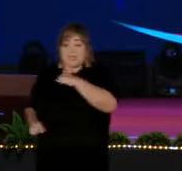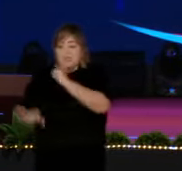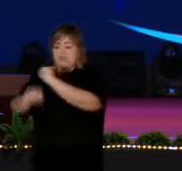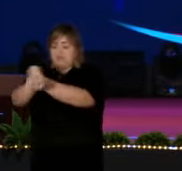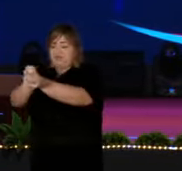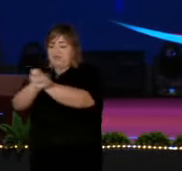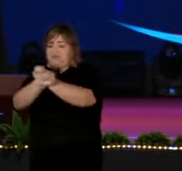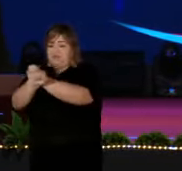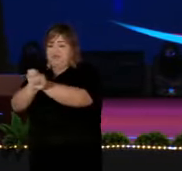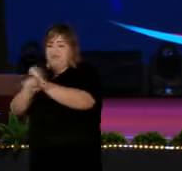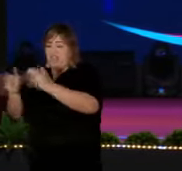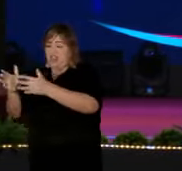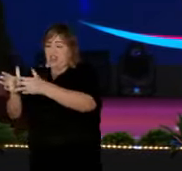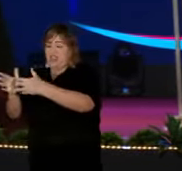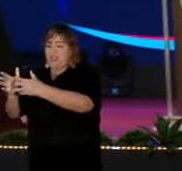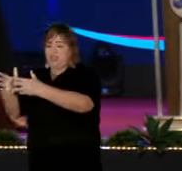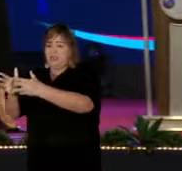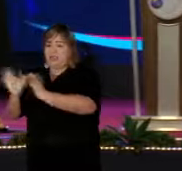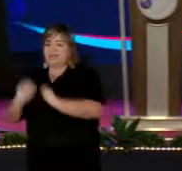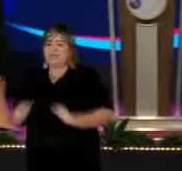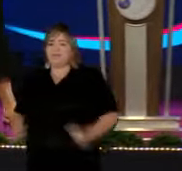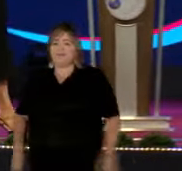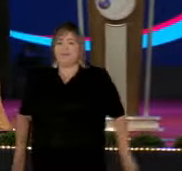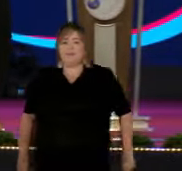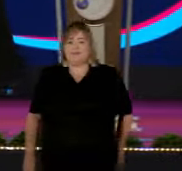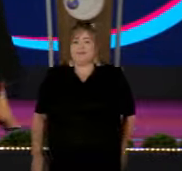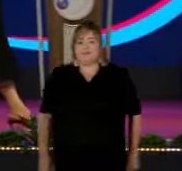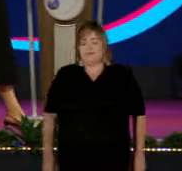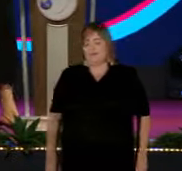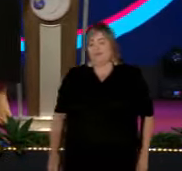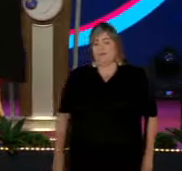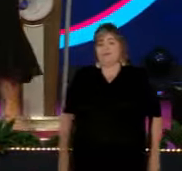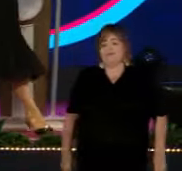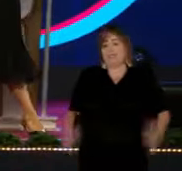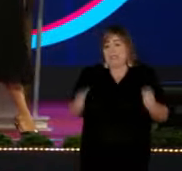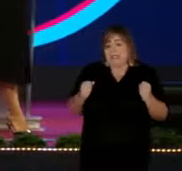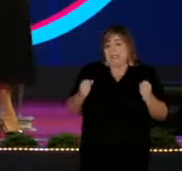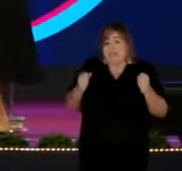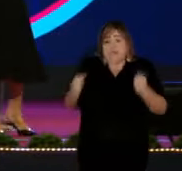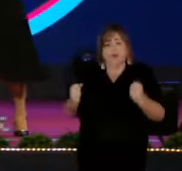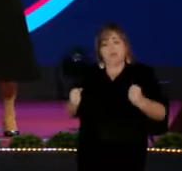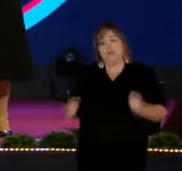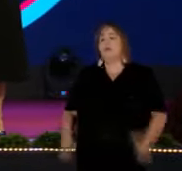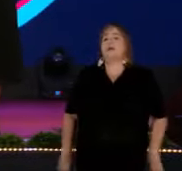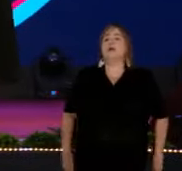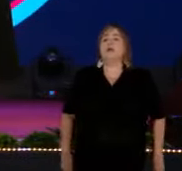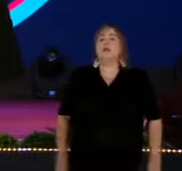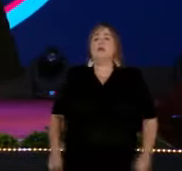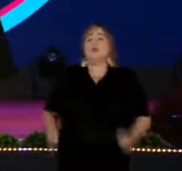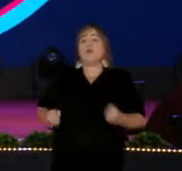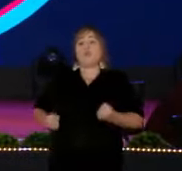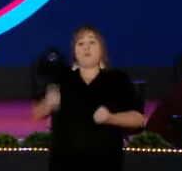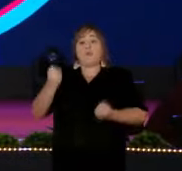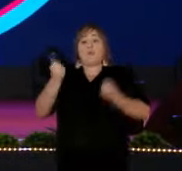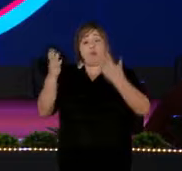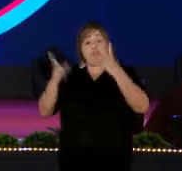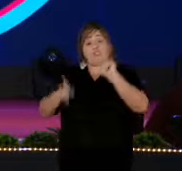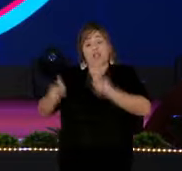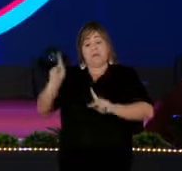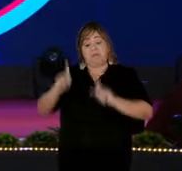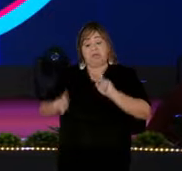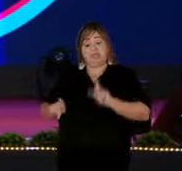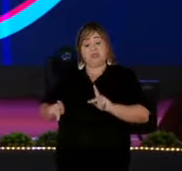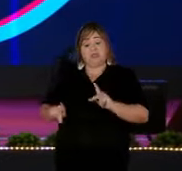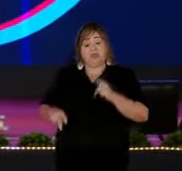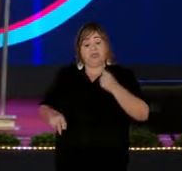debilita, quebranta nuestra fortaleza. Y que mucha gente justificando sus